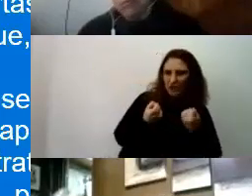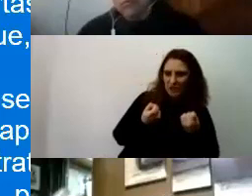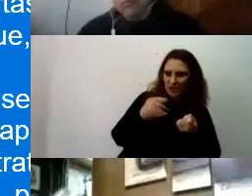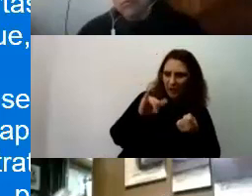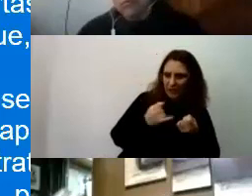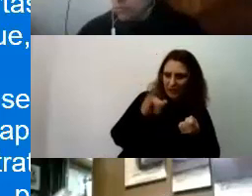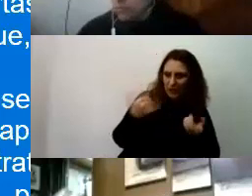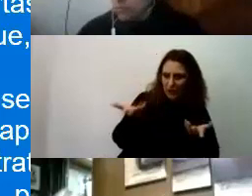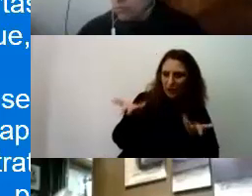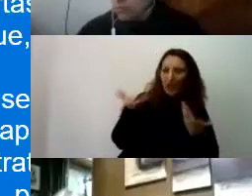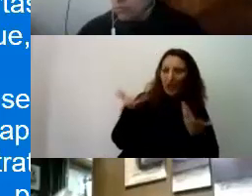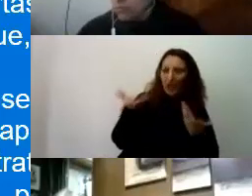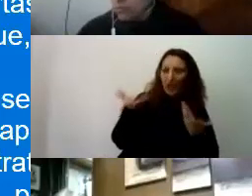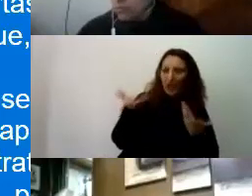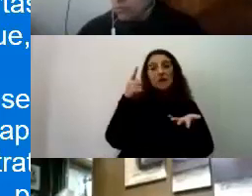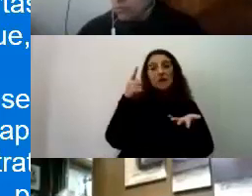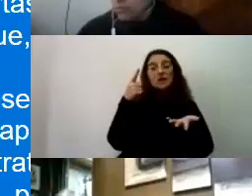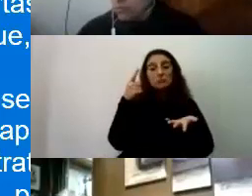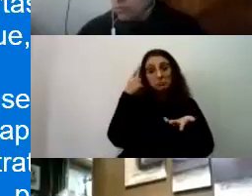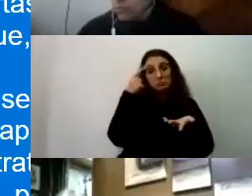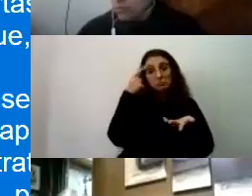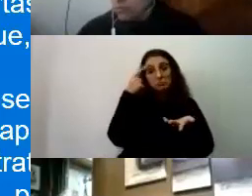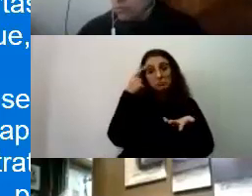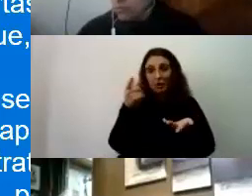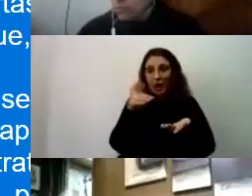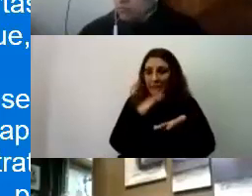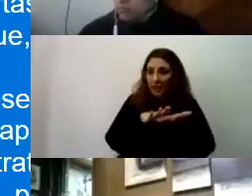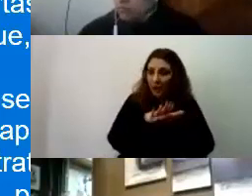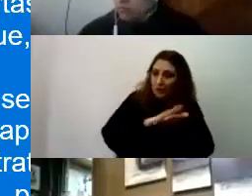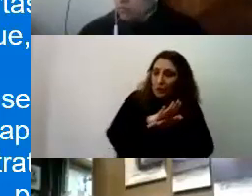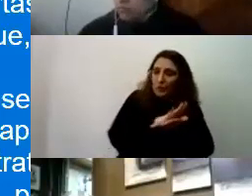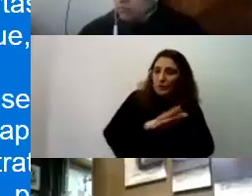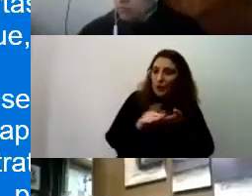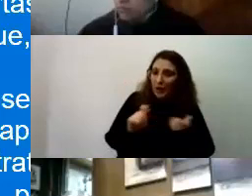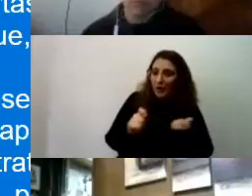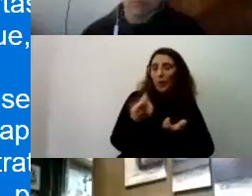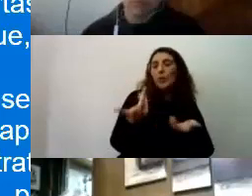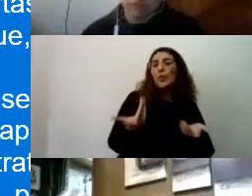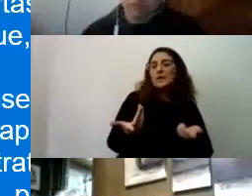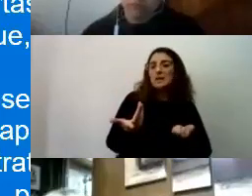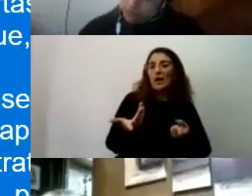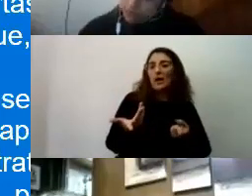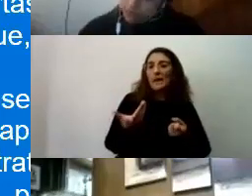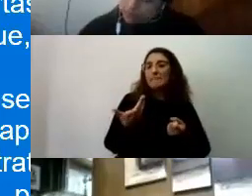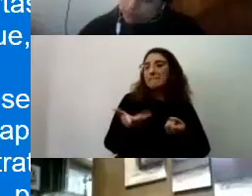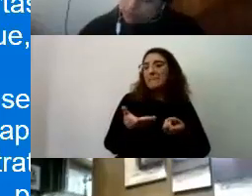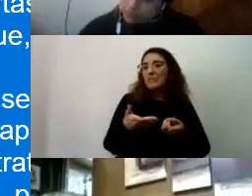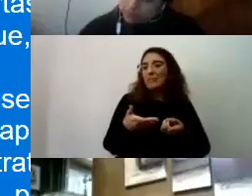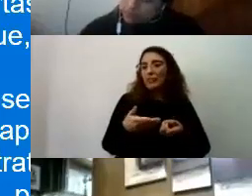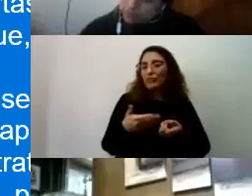causa pese a que ya se había realizado el acto eleccionario para cuya participación el apelante